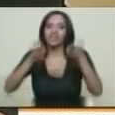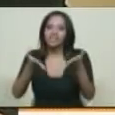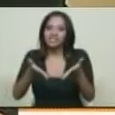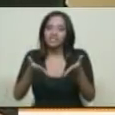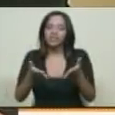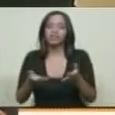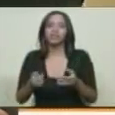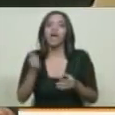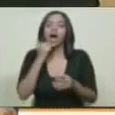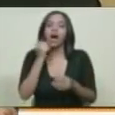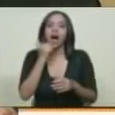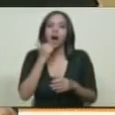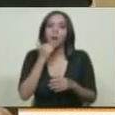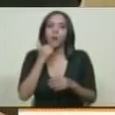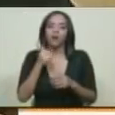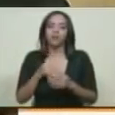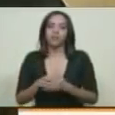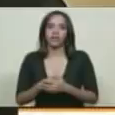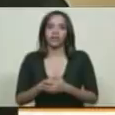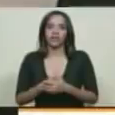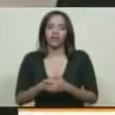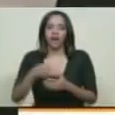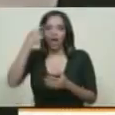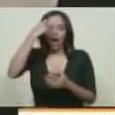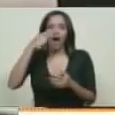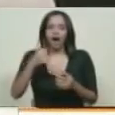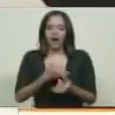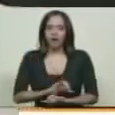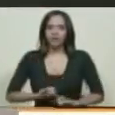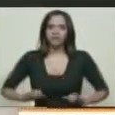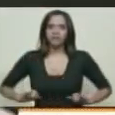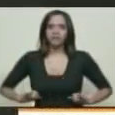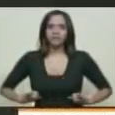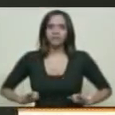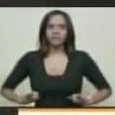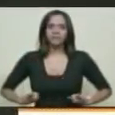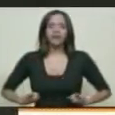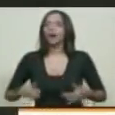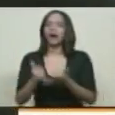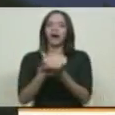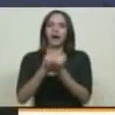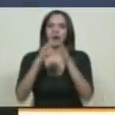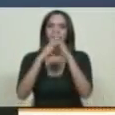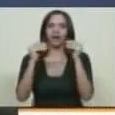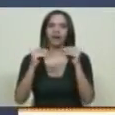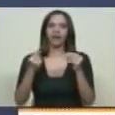abusar cuando el pueblo está pasando mal. Farmatodo no gana dinero.